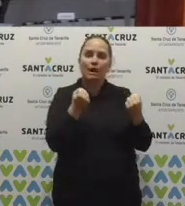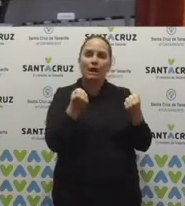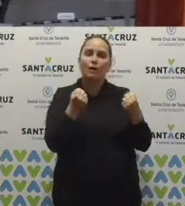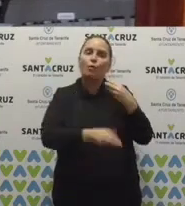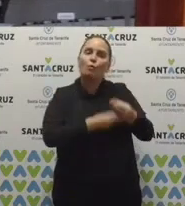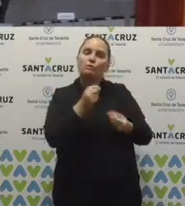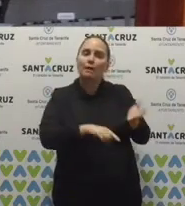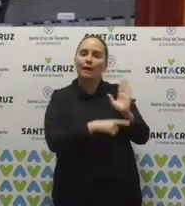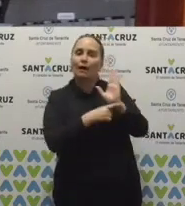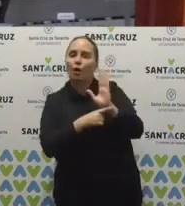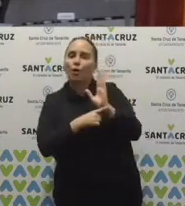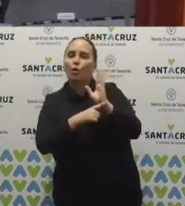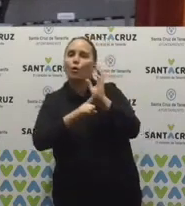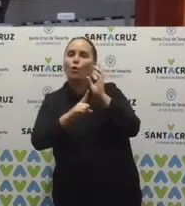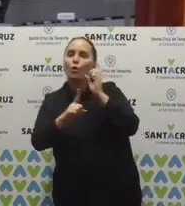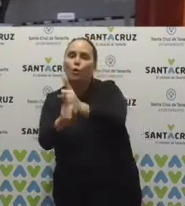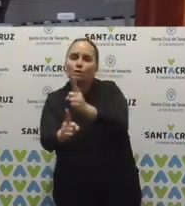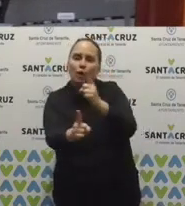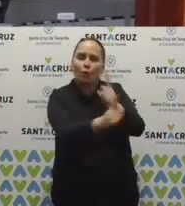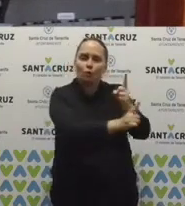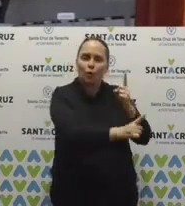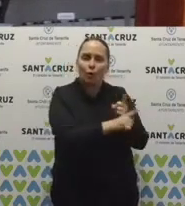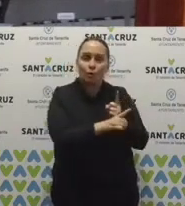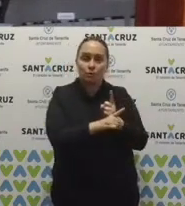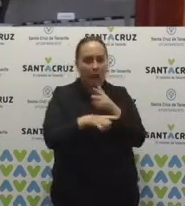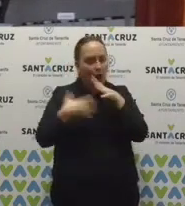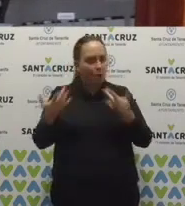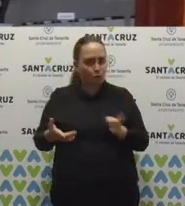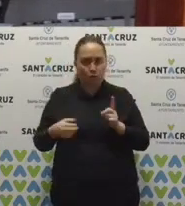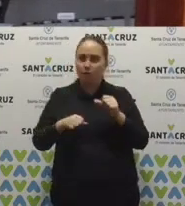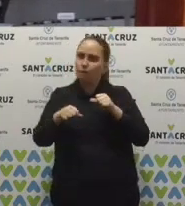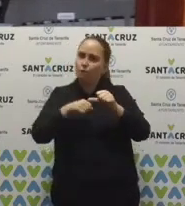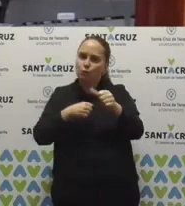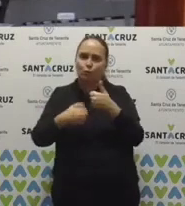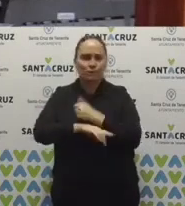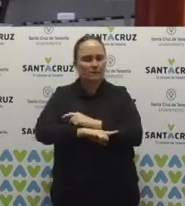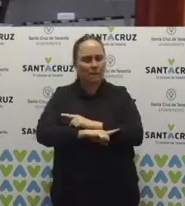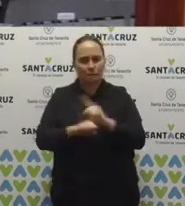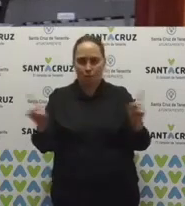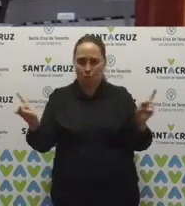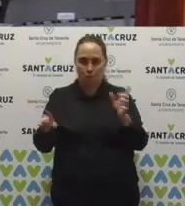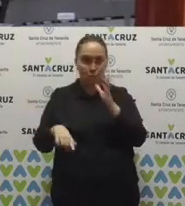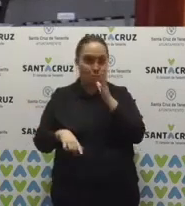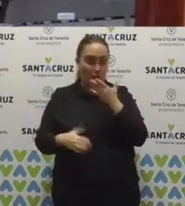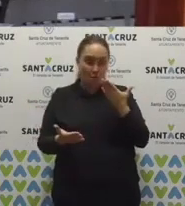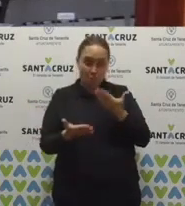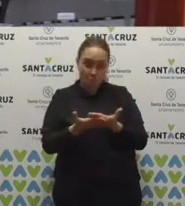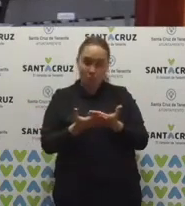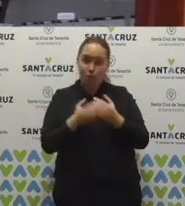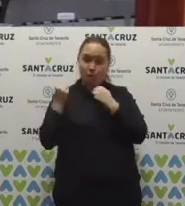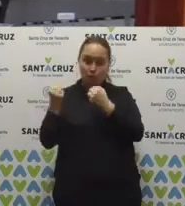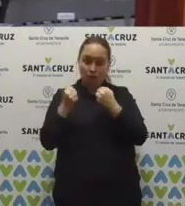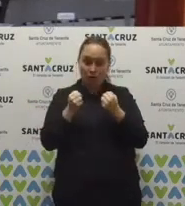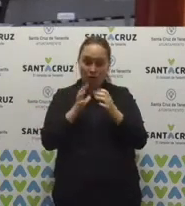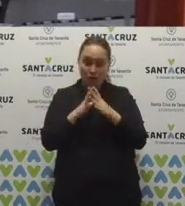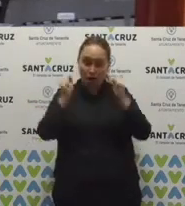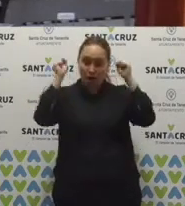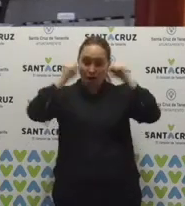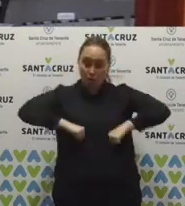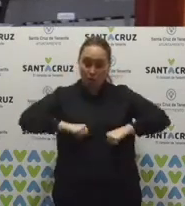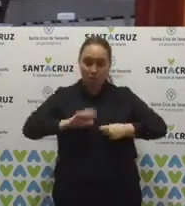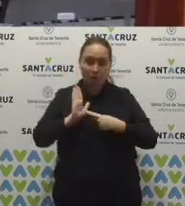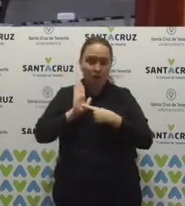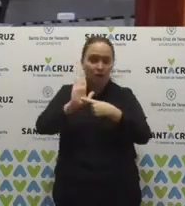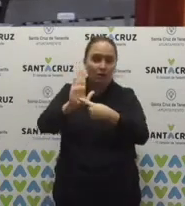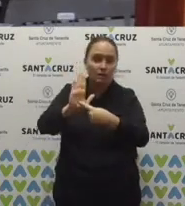el uno contra otro ni ahora ni en el futuro porque perderíamos todo lo que hemos conseguido con esa emoción institucional